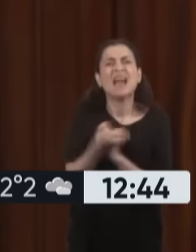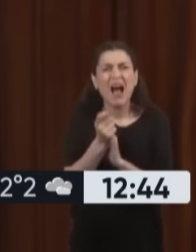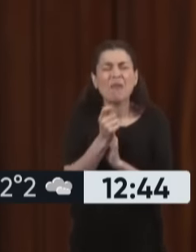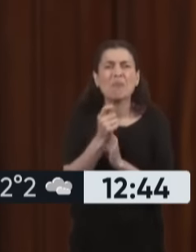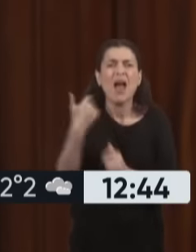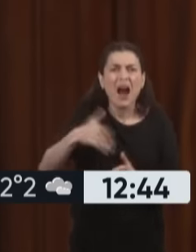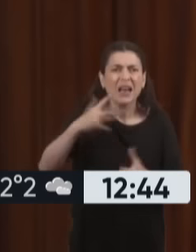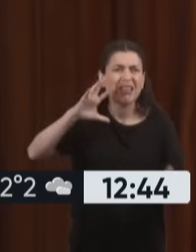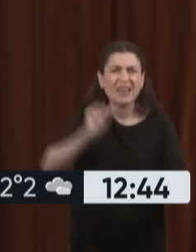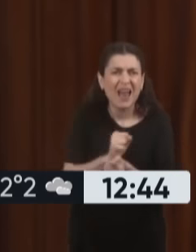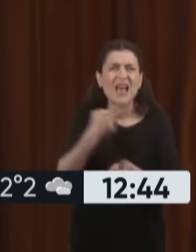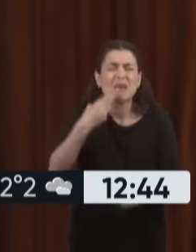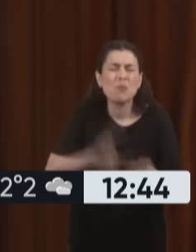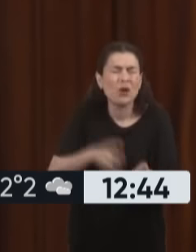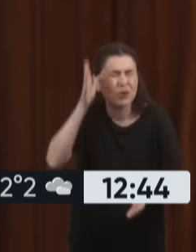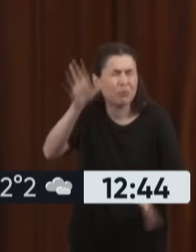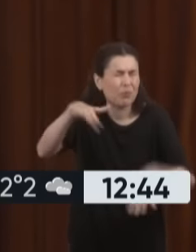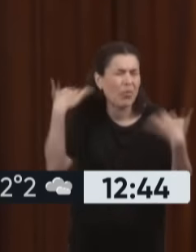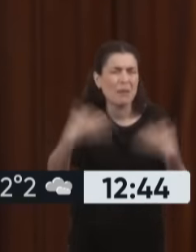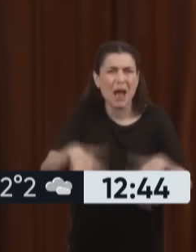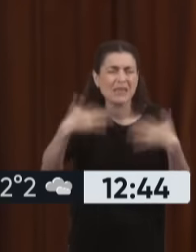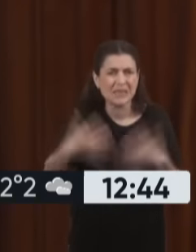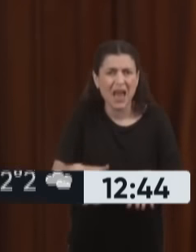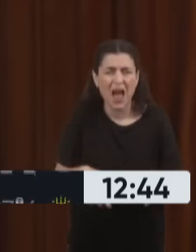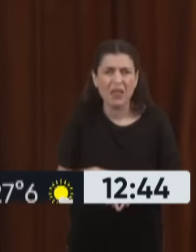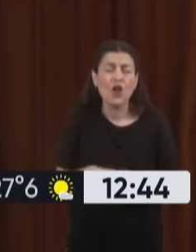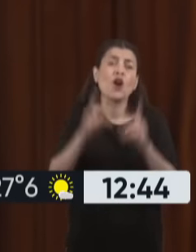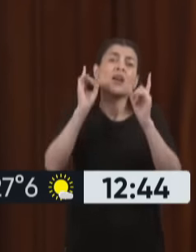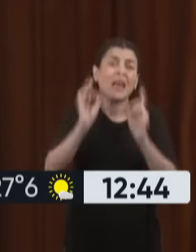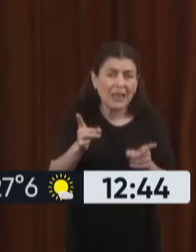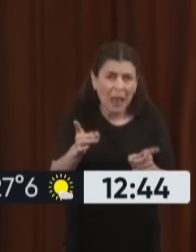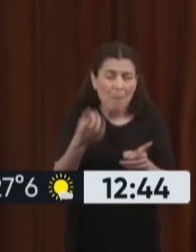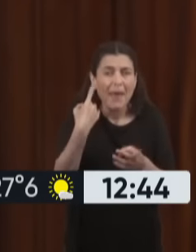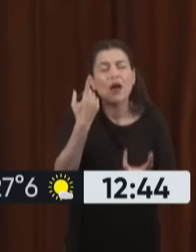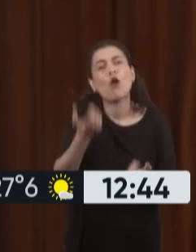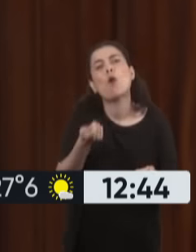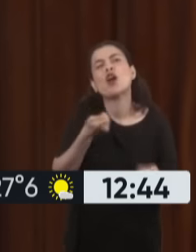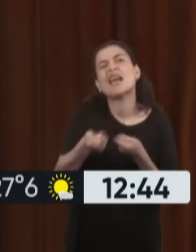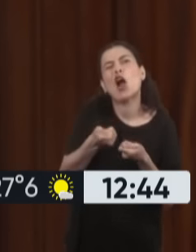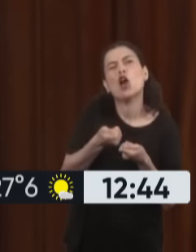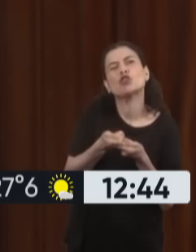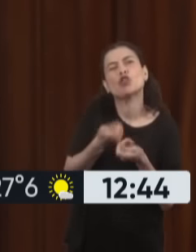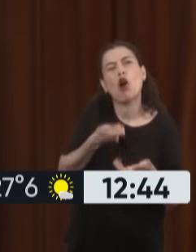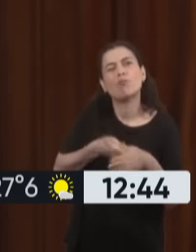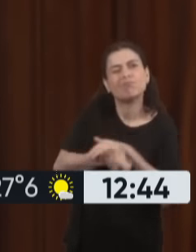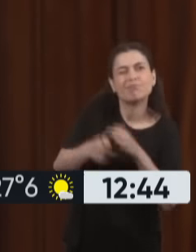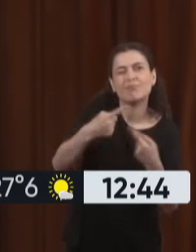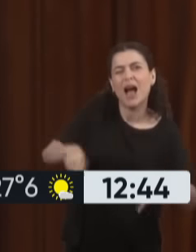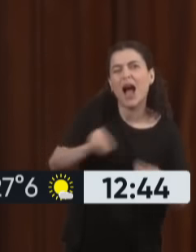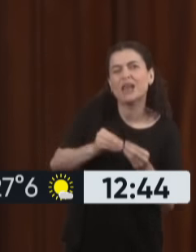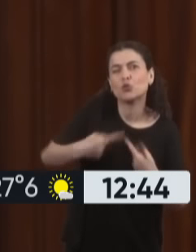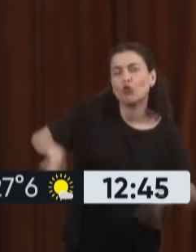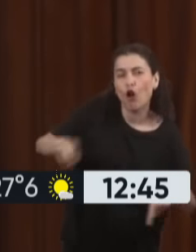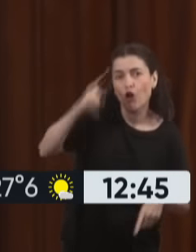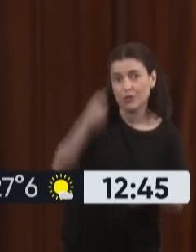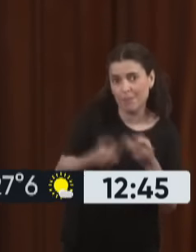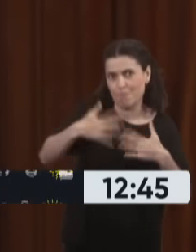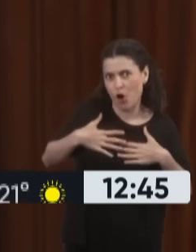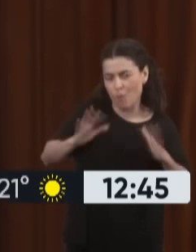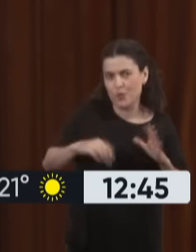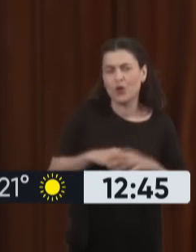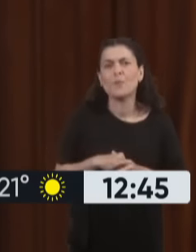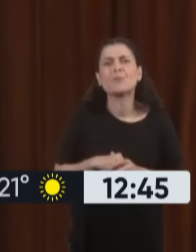infierno tributario y en una multiplicación de kioscos, ¿no? Así como bajamos el impuesto país, ya